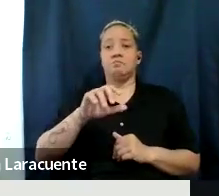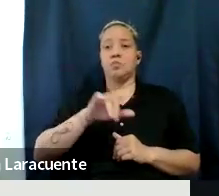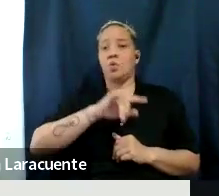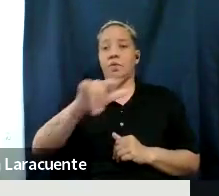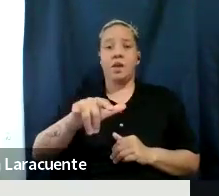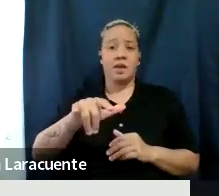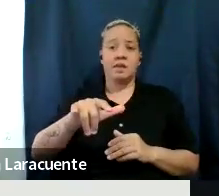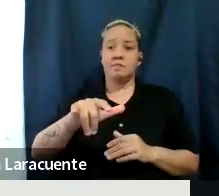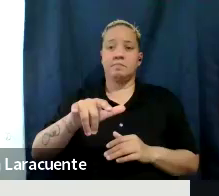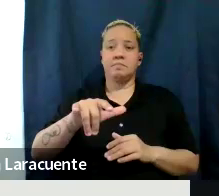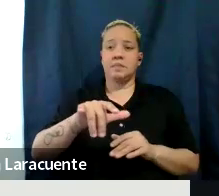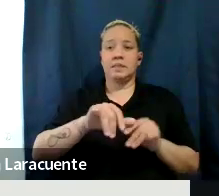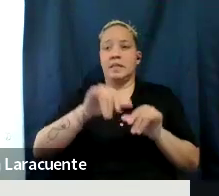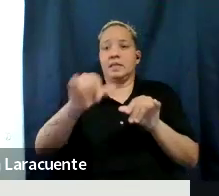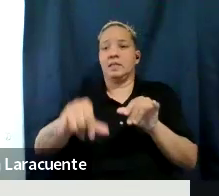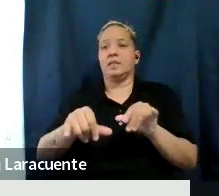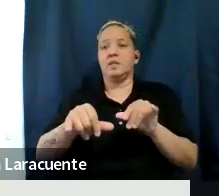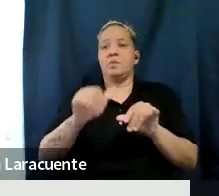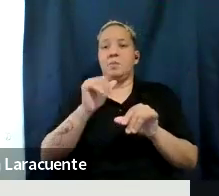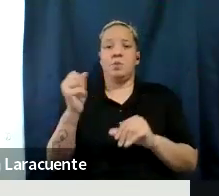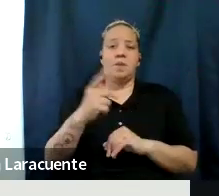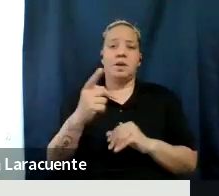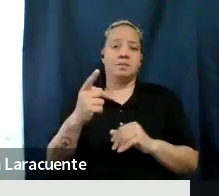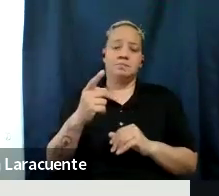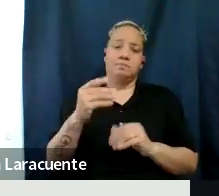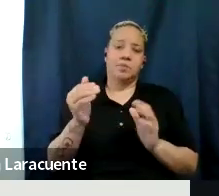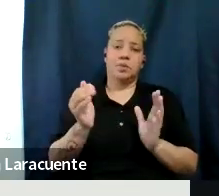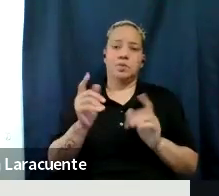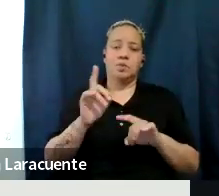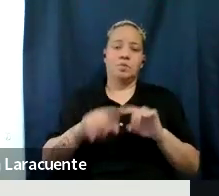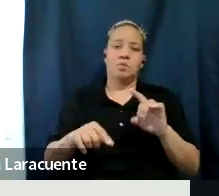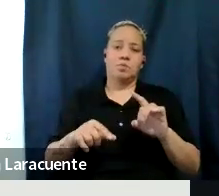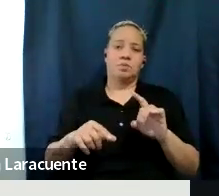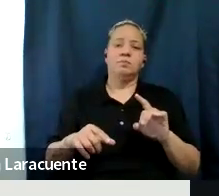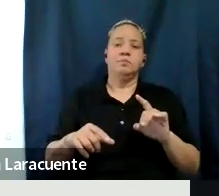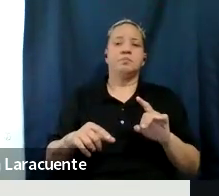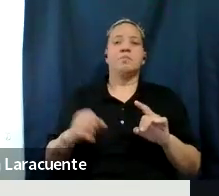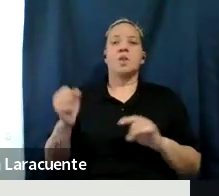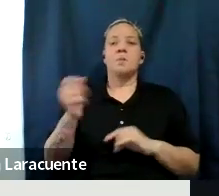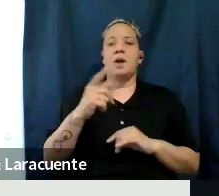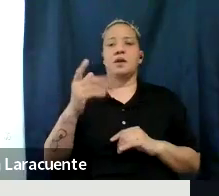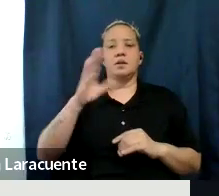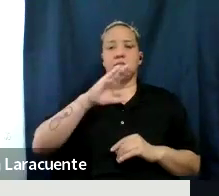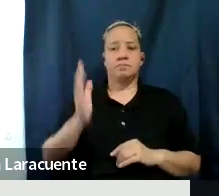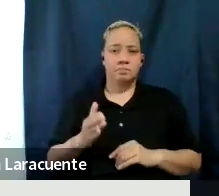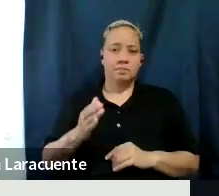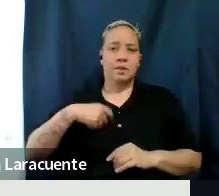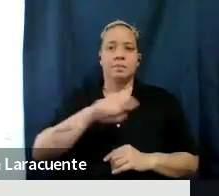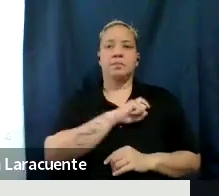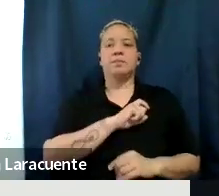vuelta, porque ni Juan Ramón Jiménez ni Zenobia Camprubí regresaron ya jamás a